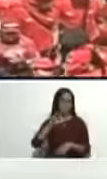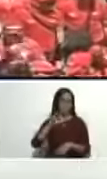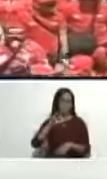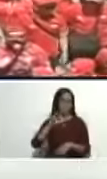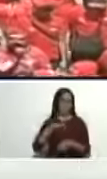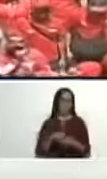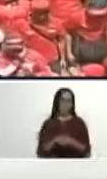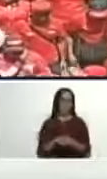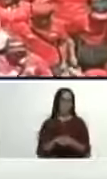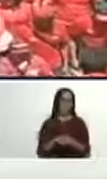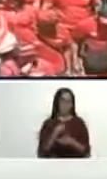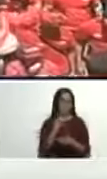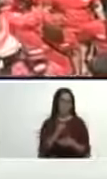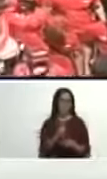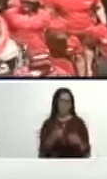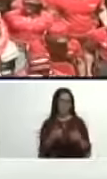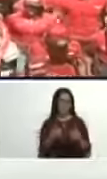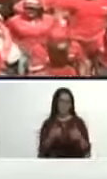¿Lo pronuncié bien?